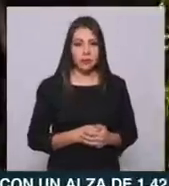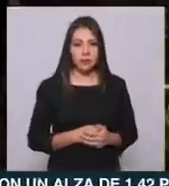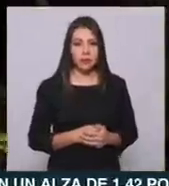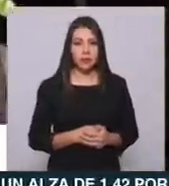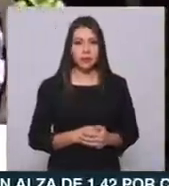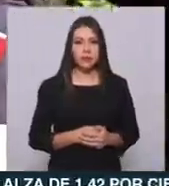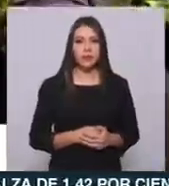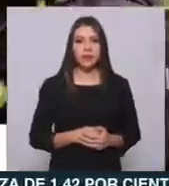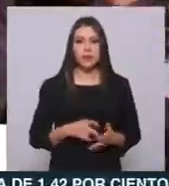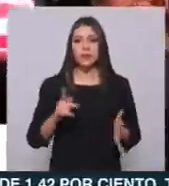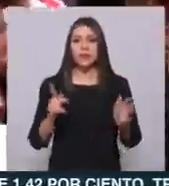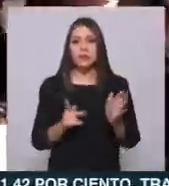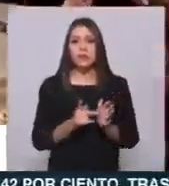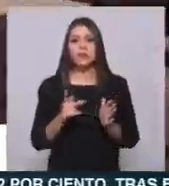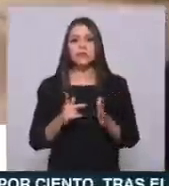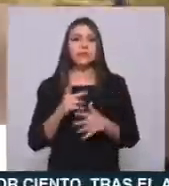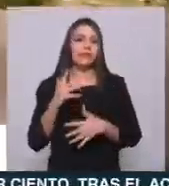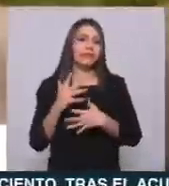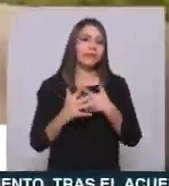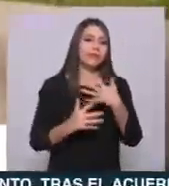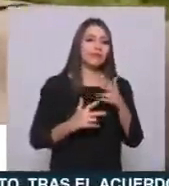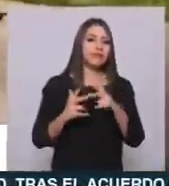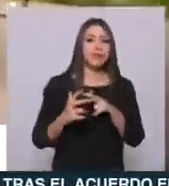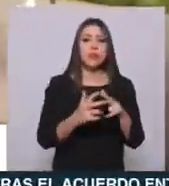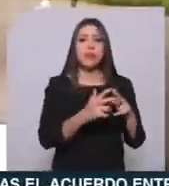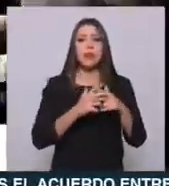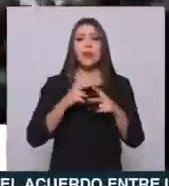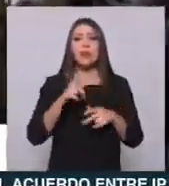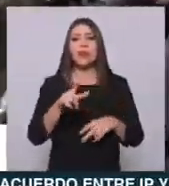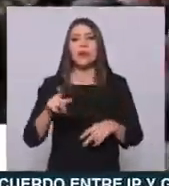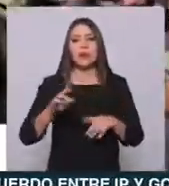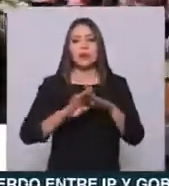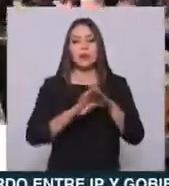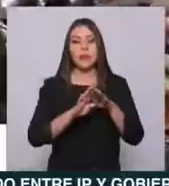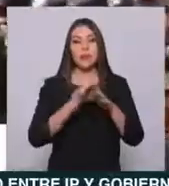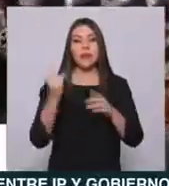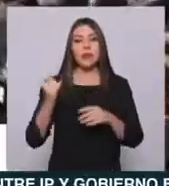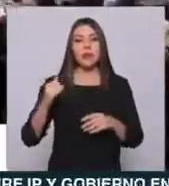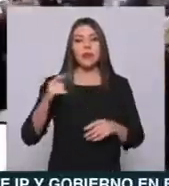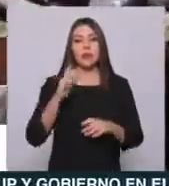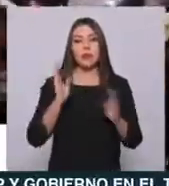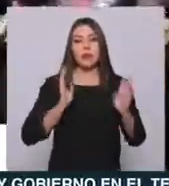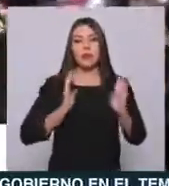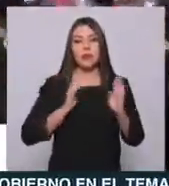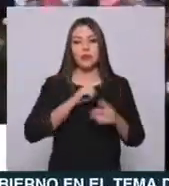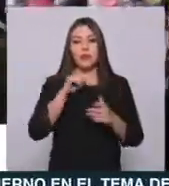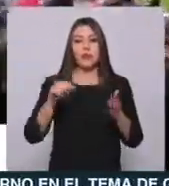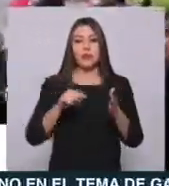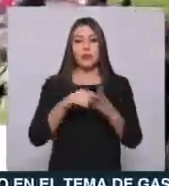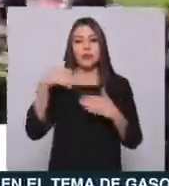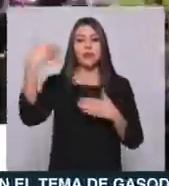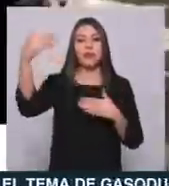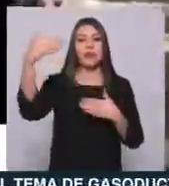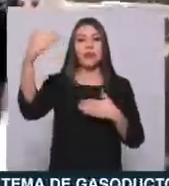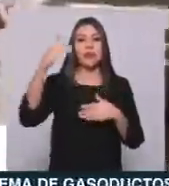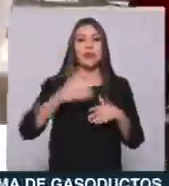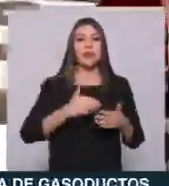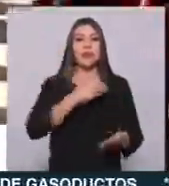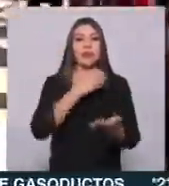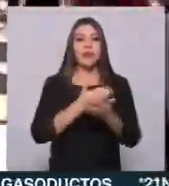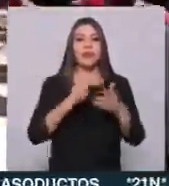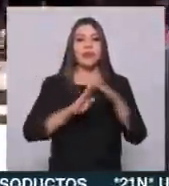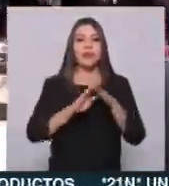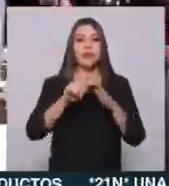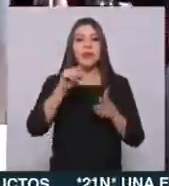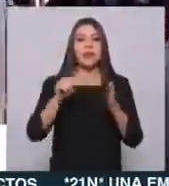Un nuevo enfrentamiento se registró entre autoridades y migrantes frente a la estación migratoria Siglo XXI en Tapachula, Chiapas. Se trata